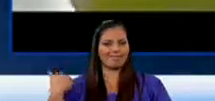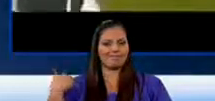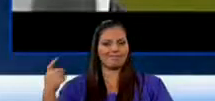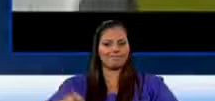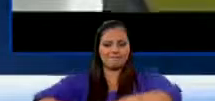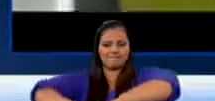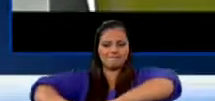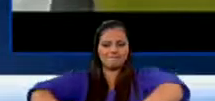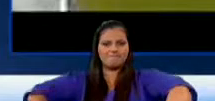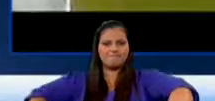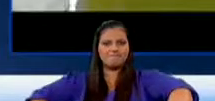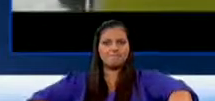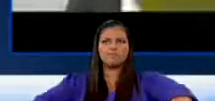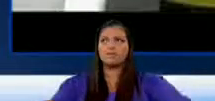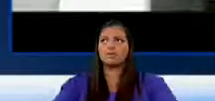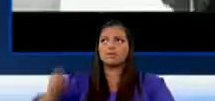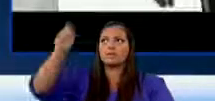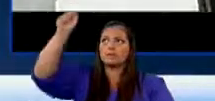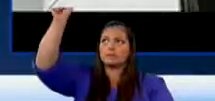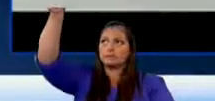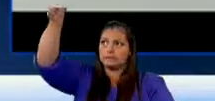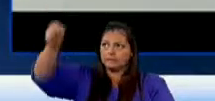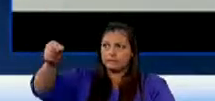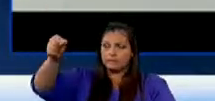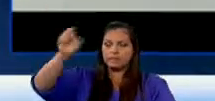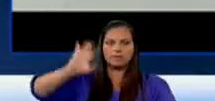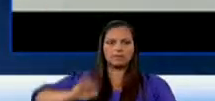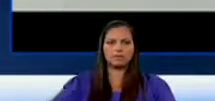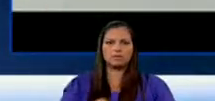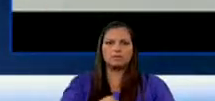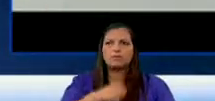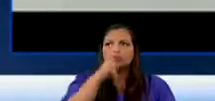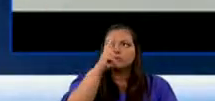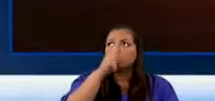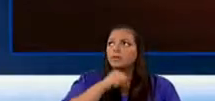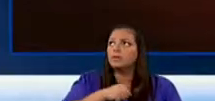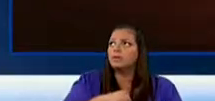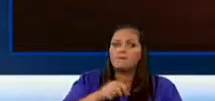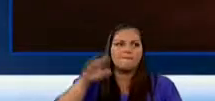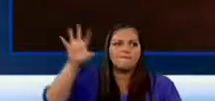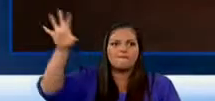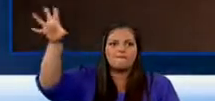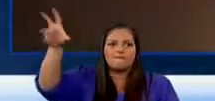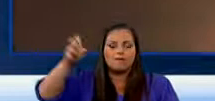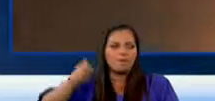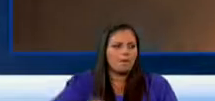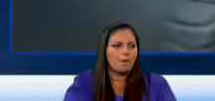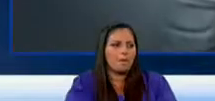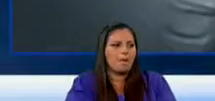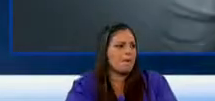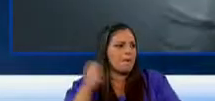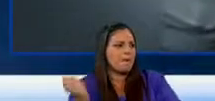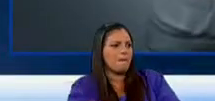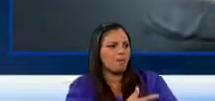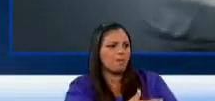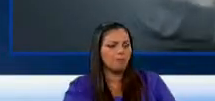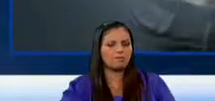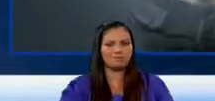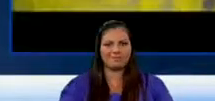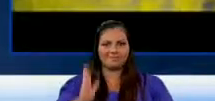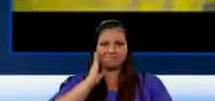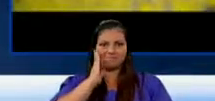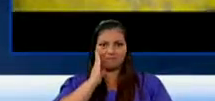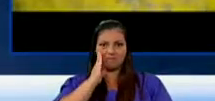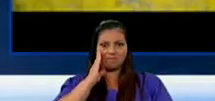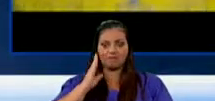en un clavito, del que yo me deshacía cada vez que podía. Mi mamá compraba dos. Ahí lo corrigió. Dos peludazos bien puestos en